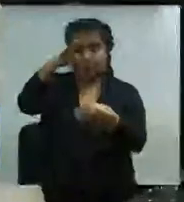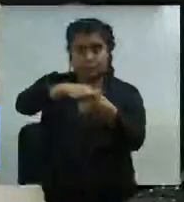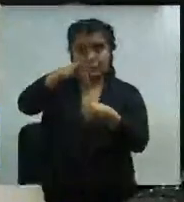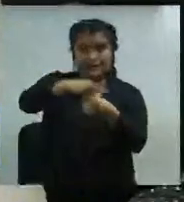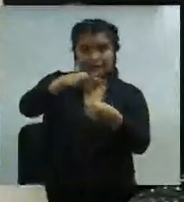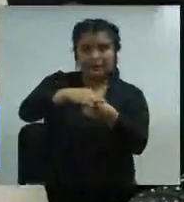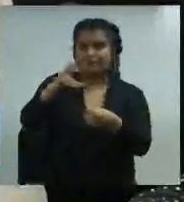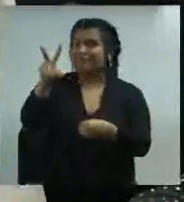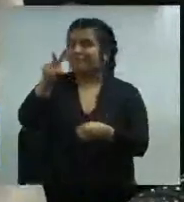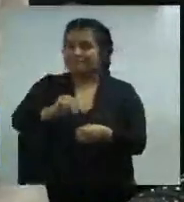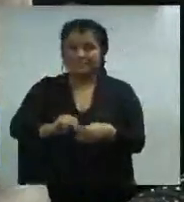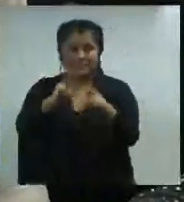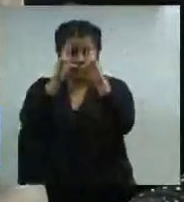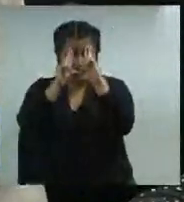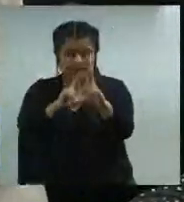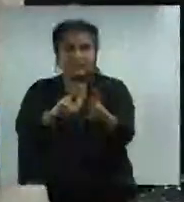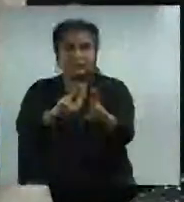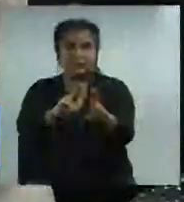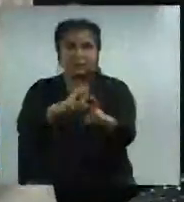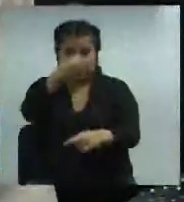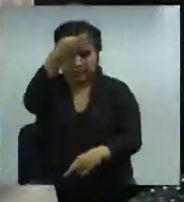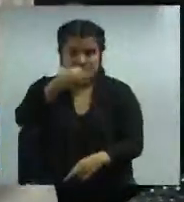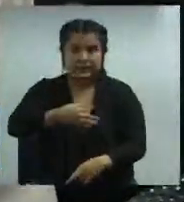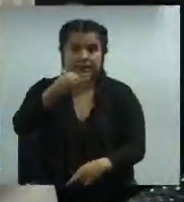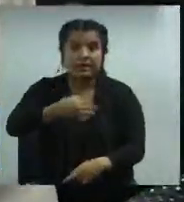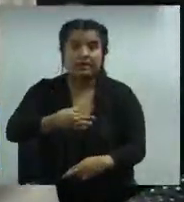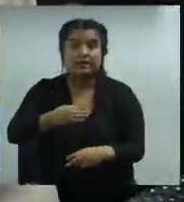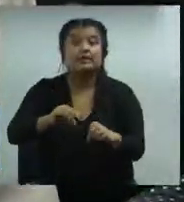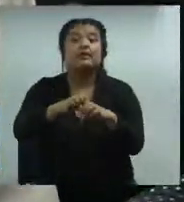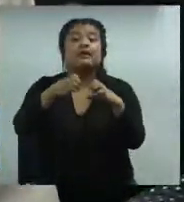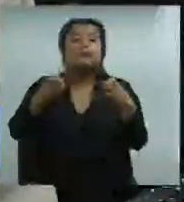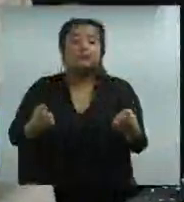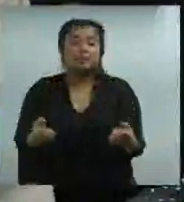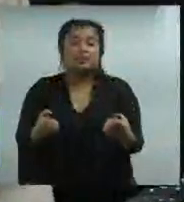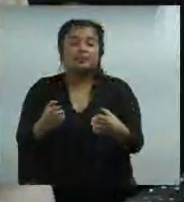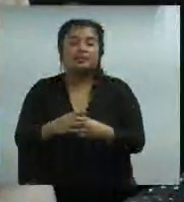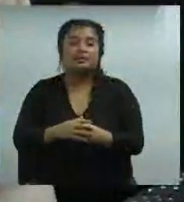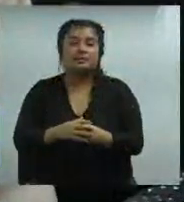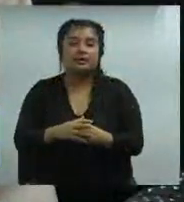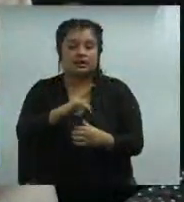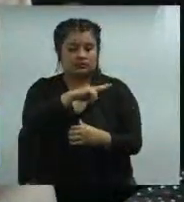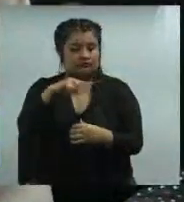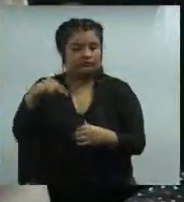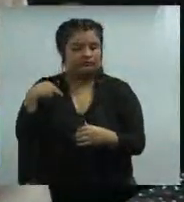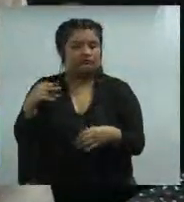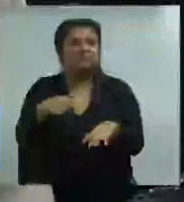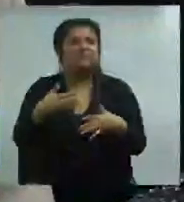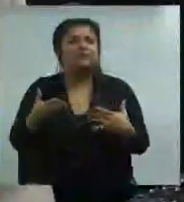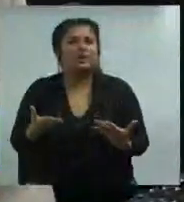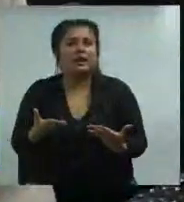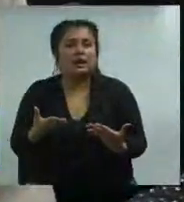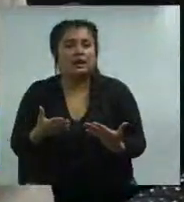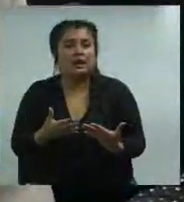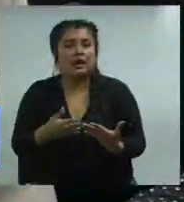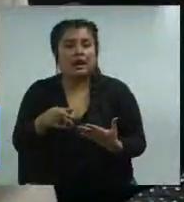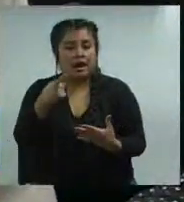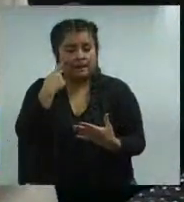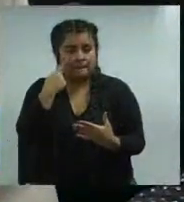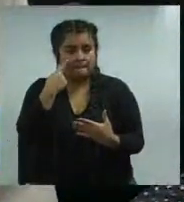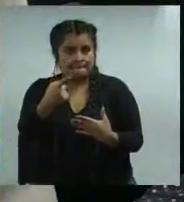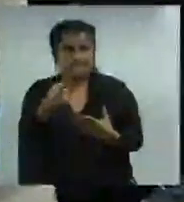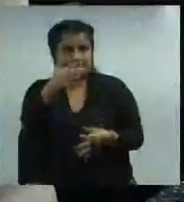respetando, no están respetando adecuadamente y finalmente nosotros pues estamos teniendo una